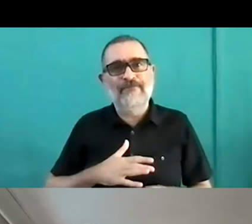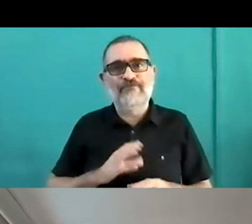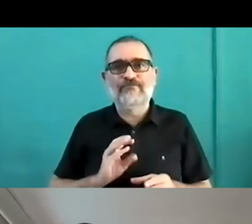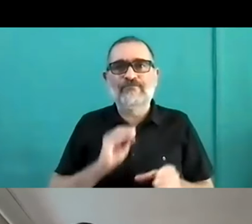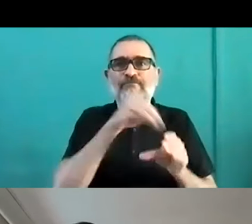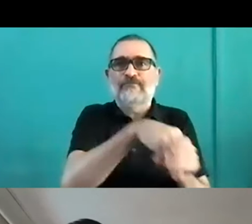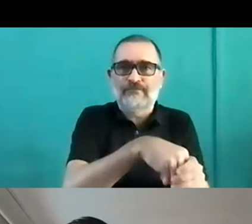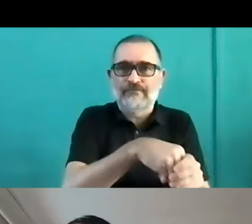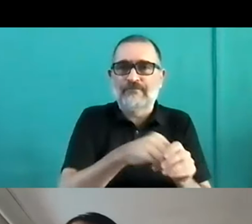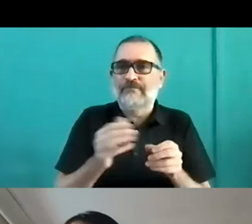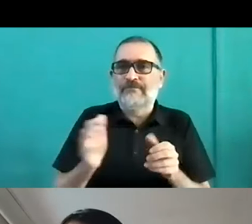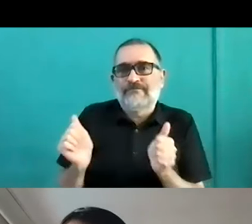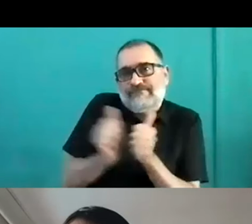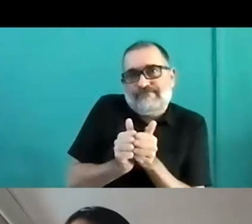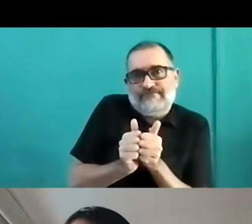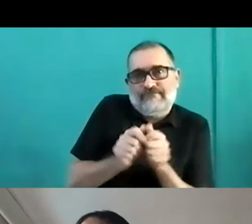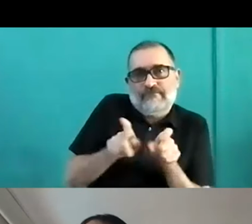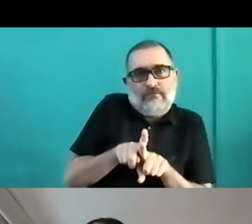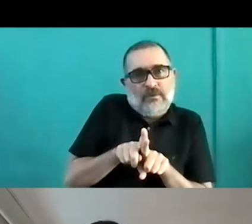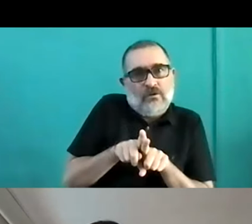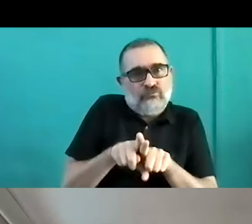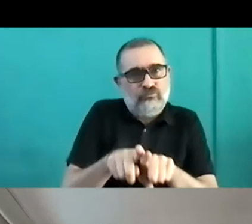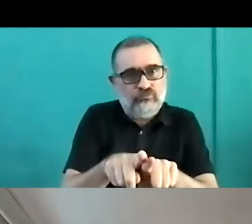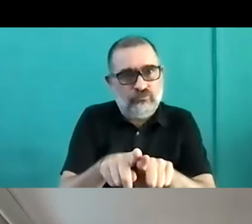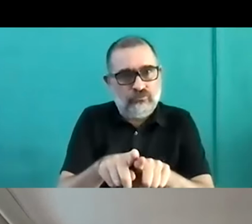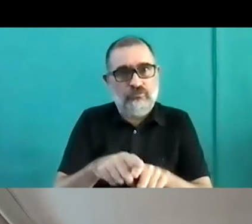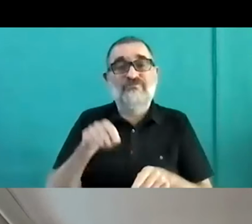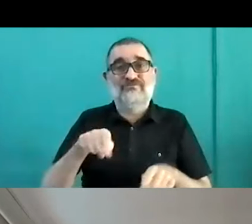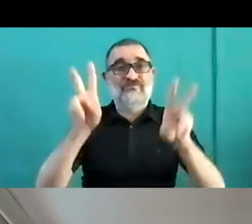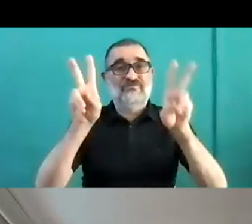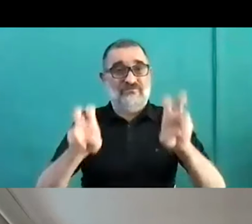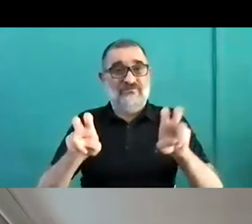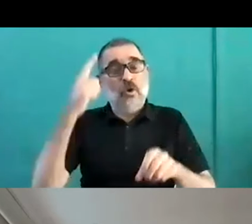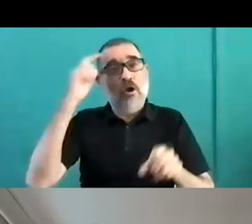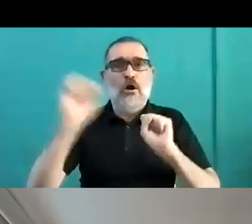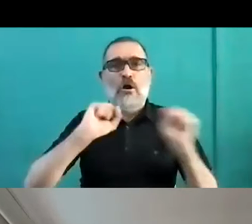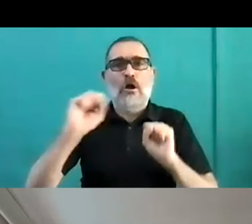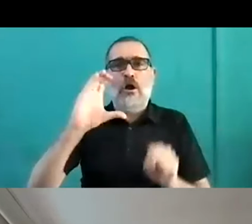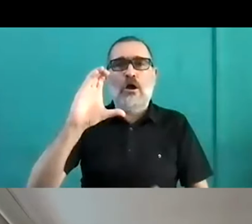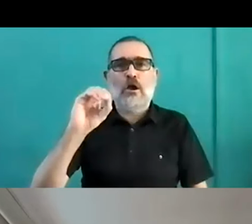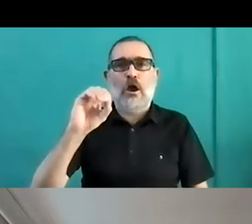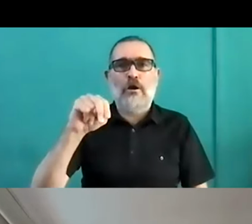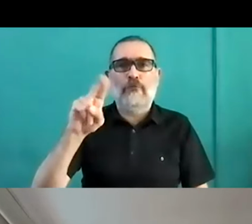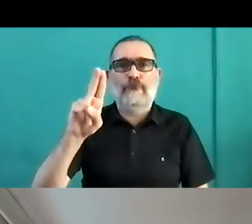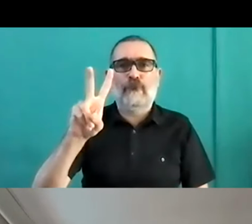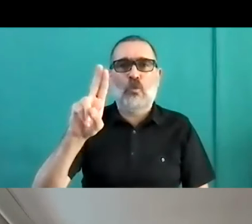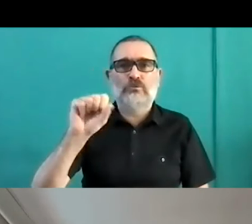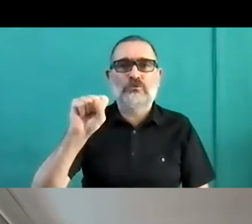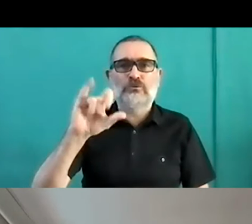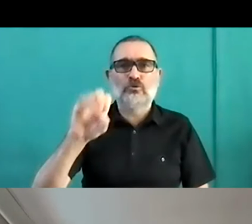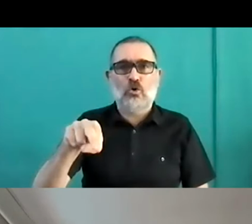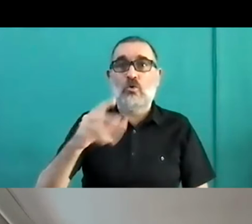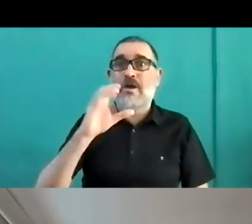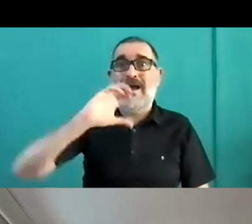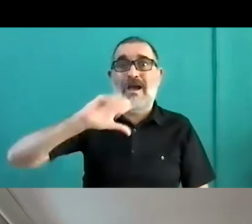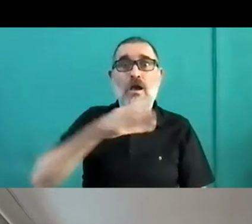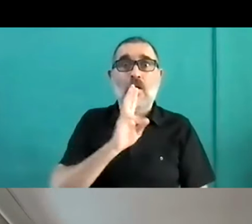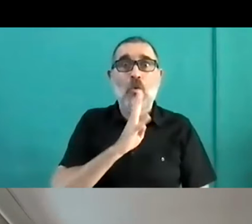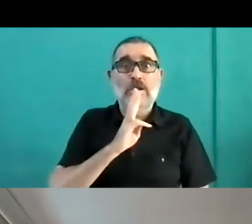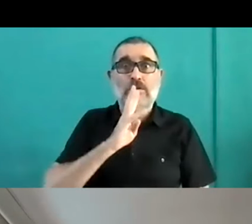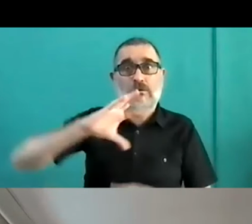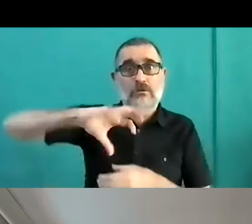Cuando empiezo a tener crisis muy fuertes y comienzo a tener caídas, tengo un casco con el que protejo mi